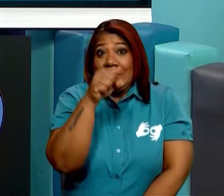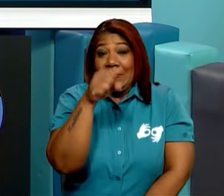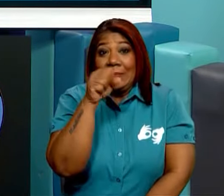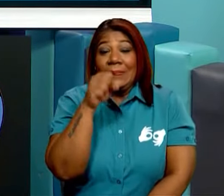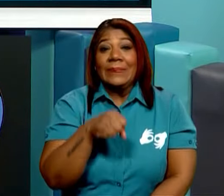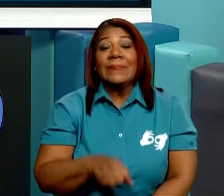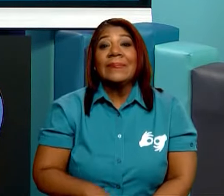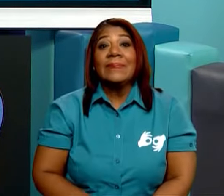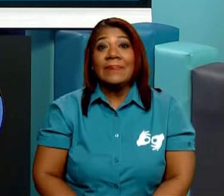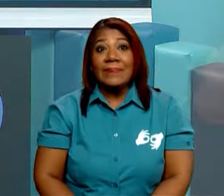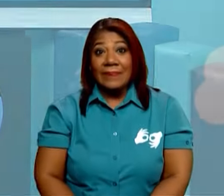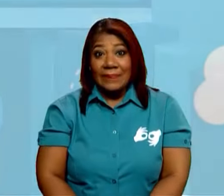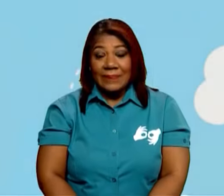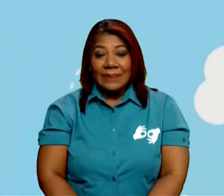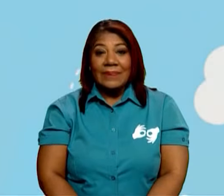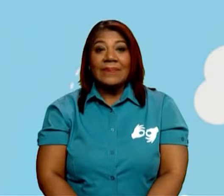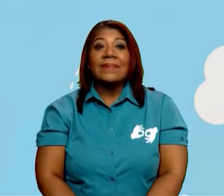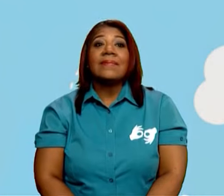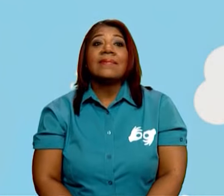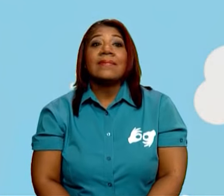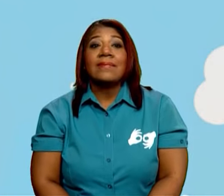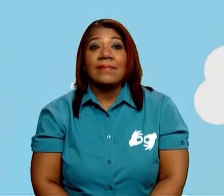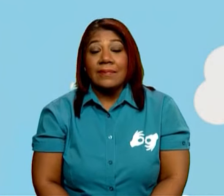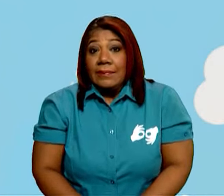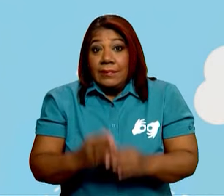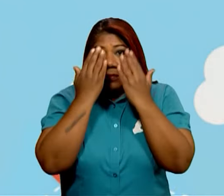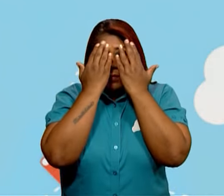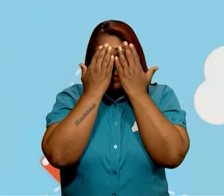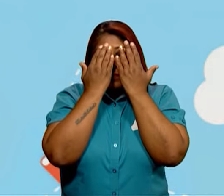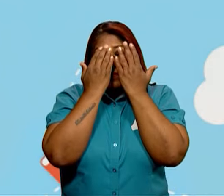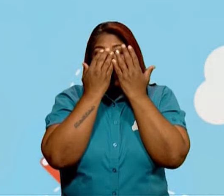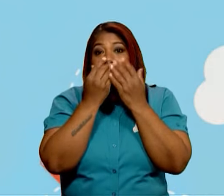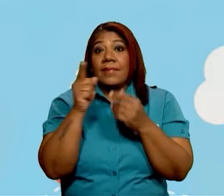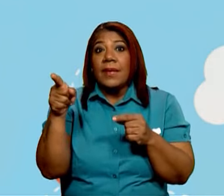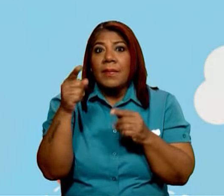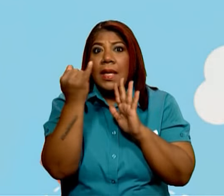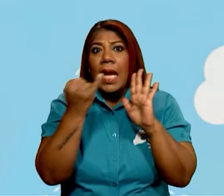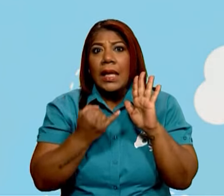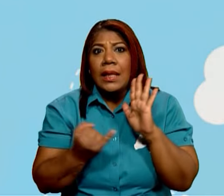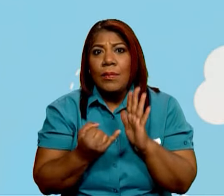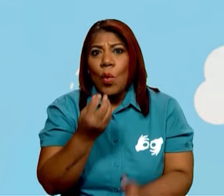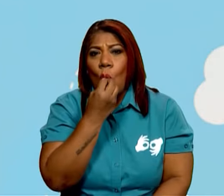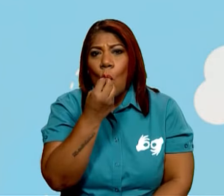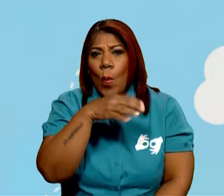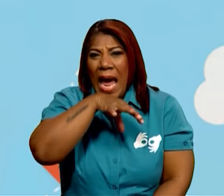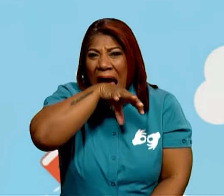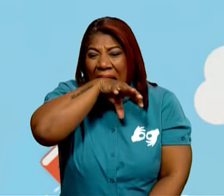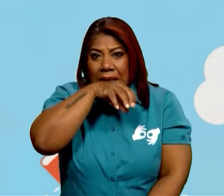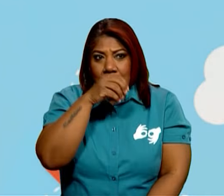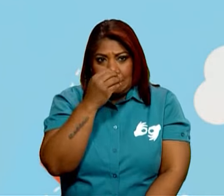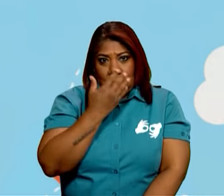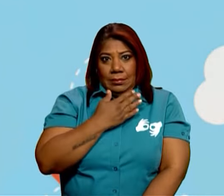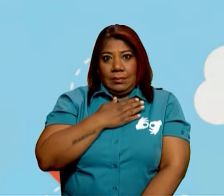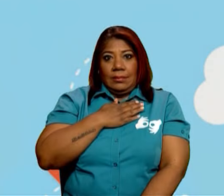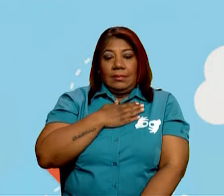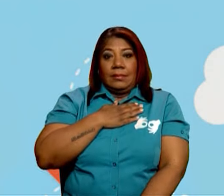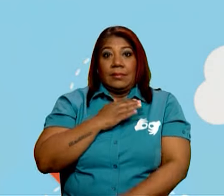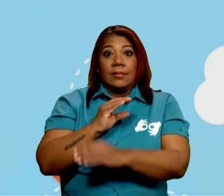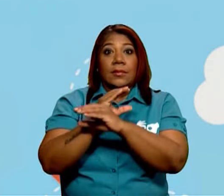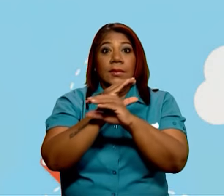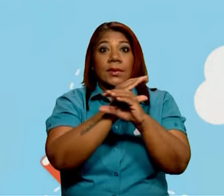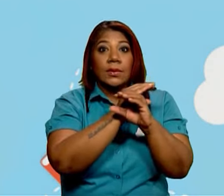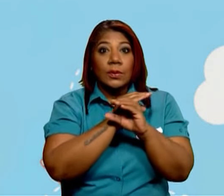allí en la boca. Un león no va a comer nunca una fruta, ¿ve? Pero están acostumbrados a